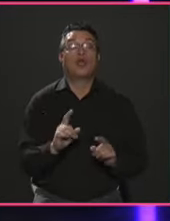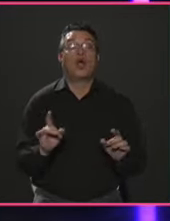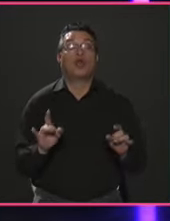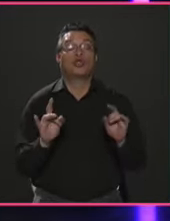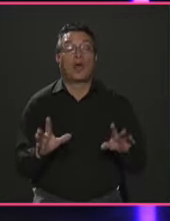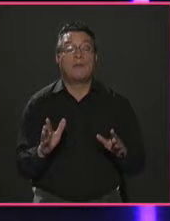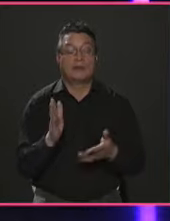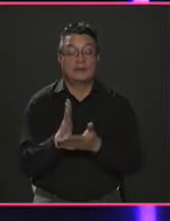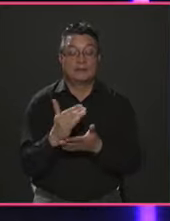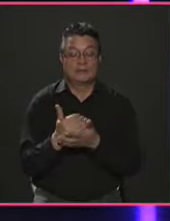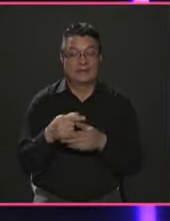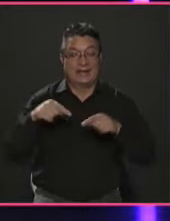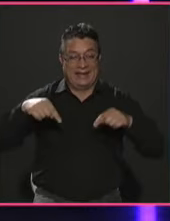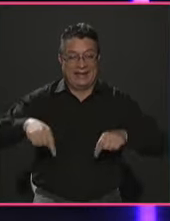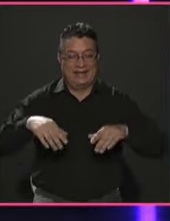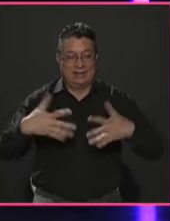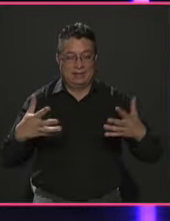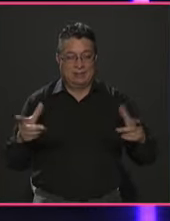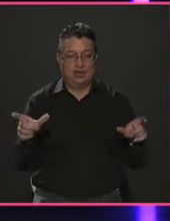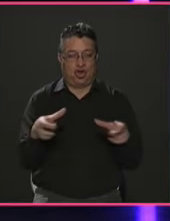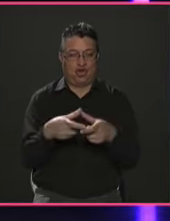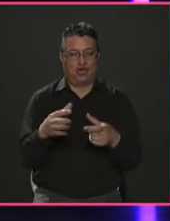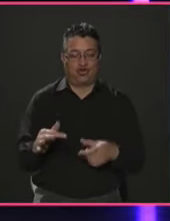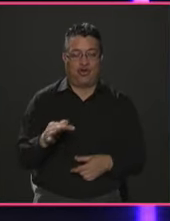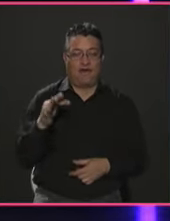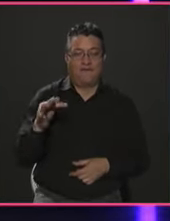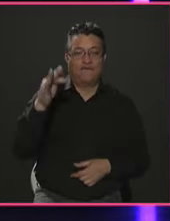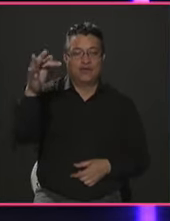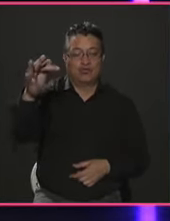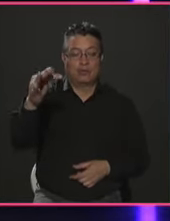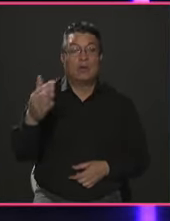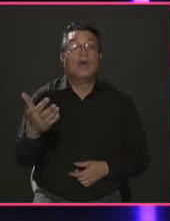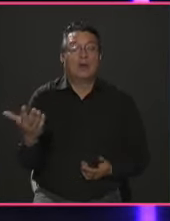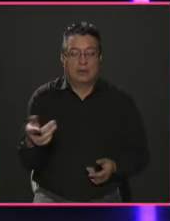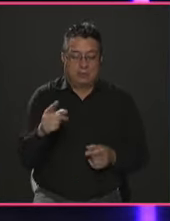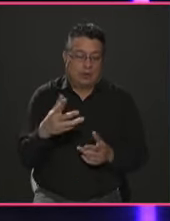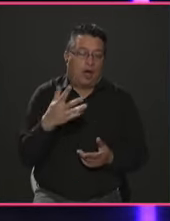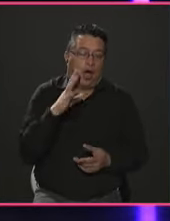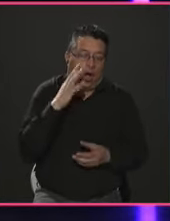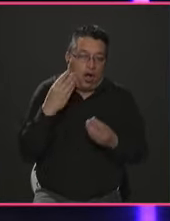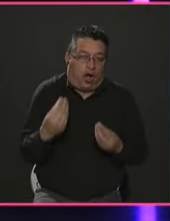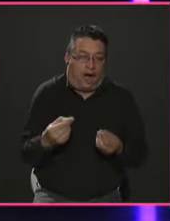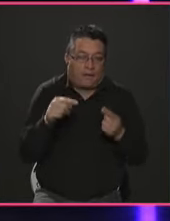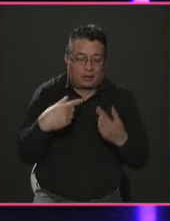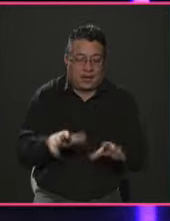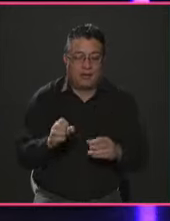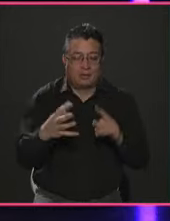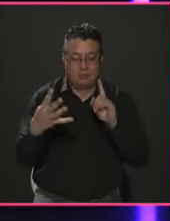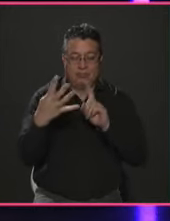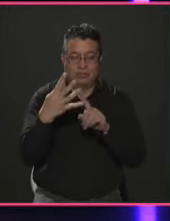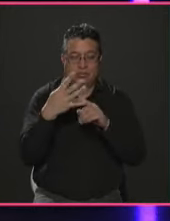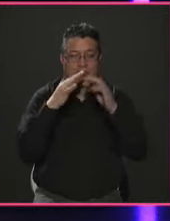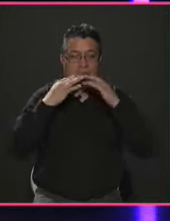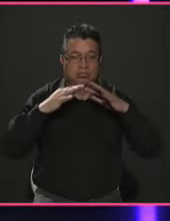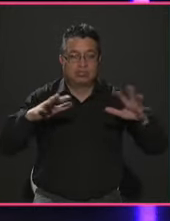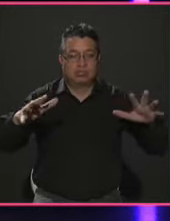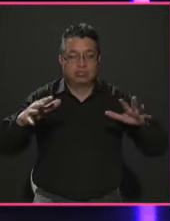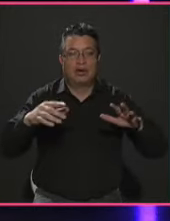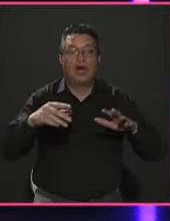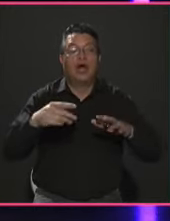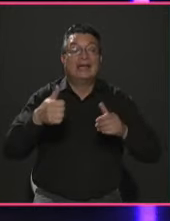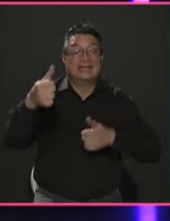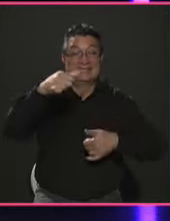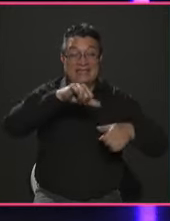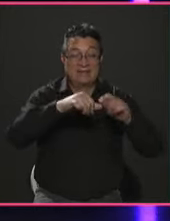organiza este evento que es el Congreso futuro que sin lugar a dudas se ha transformado en el cuarto evento de divulgación científica más